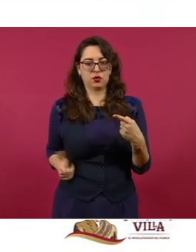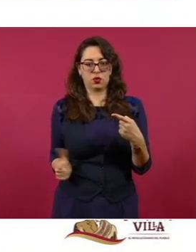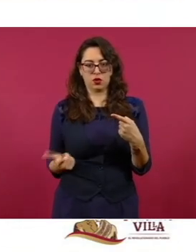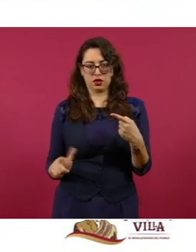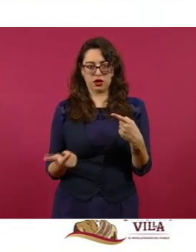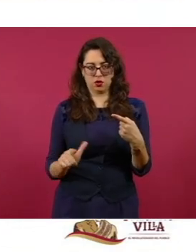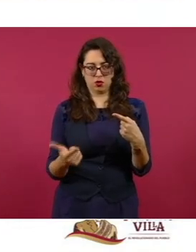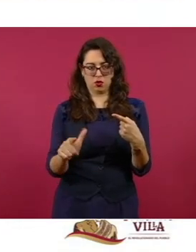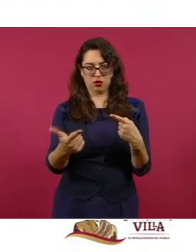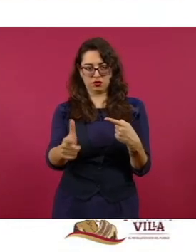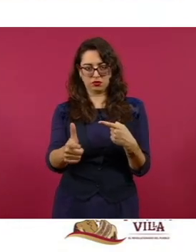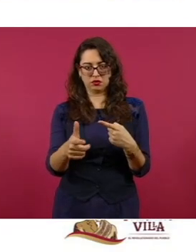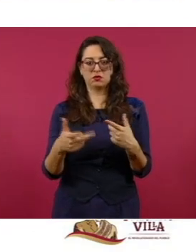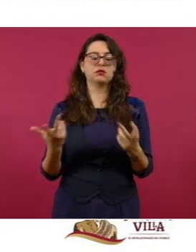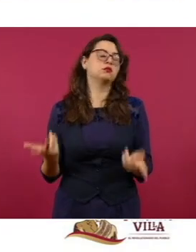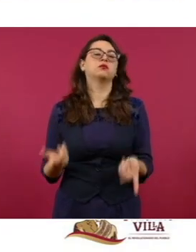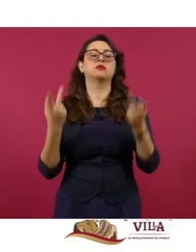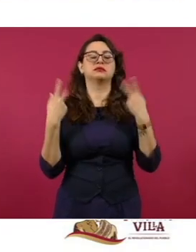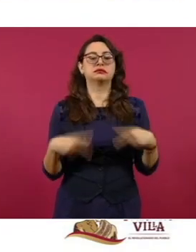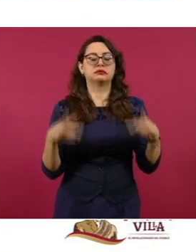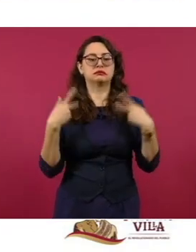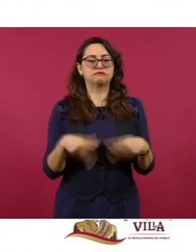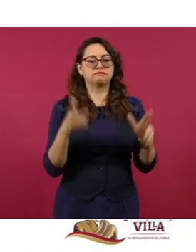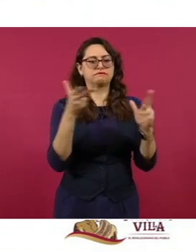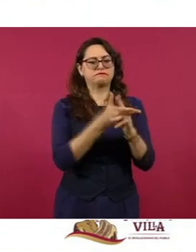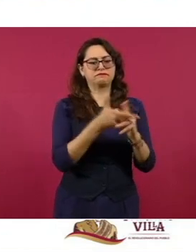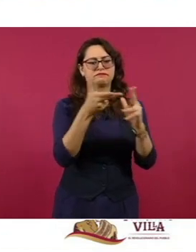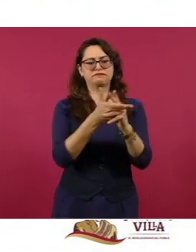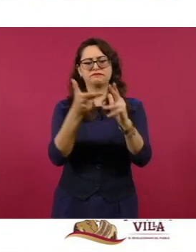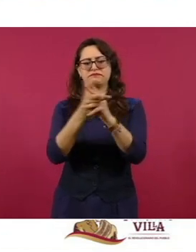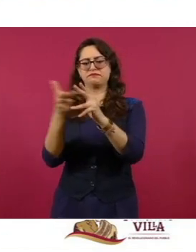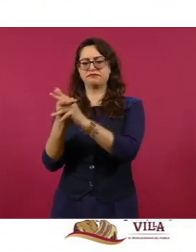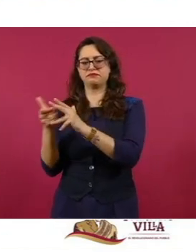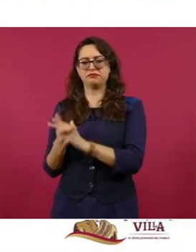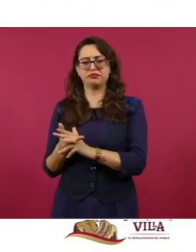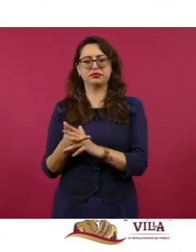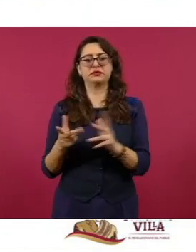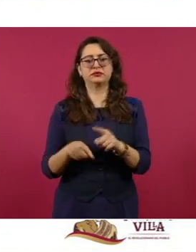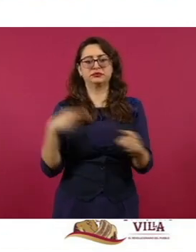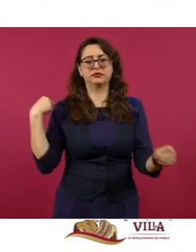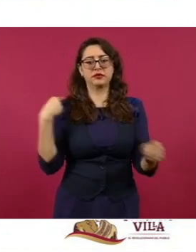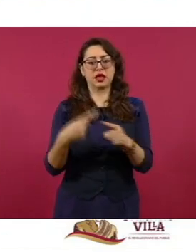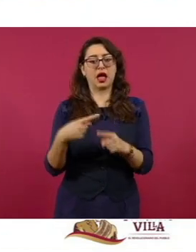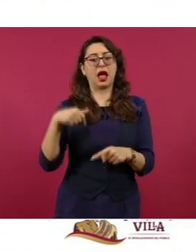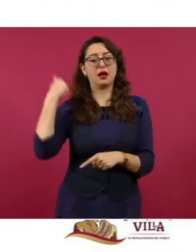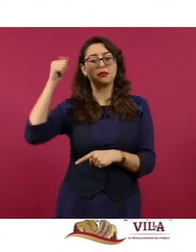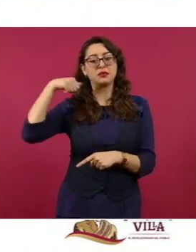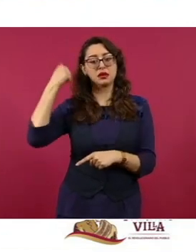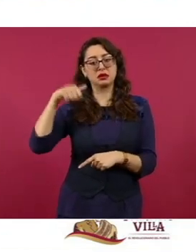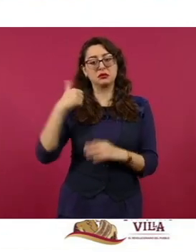Guanajuato, las víctimas de homicidio doloso hasta el mes de abril tienen una reducción